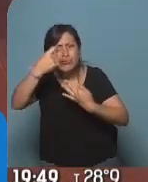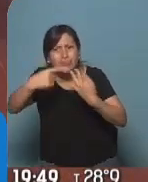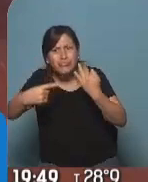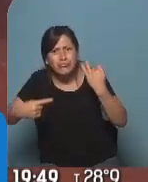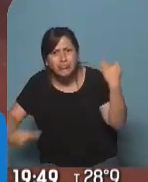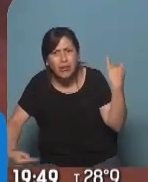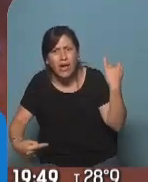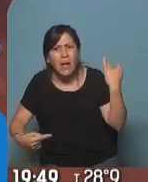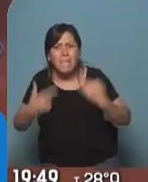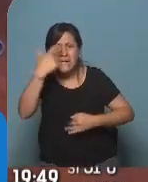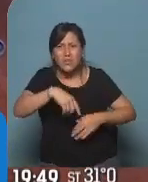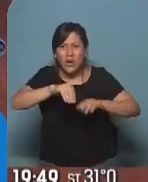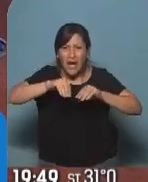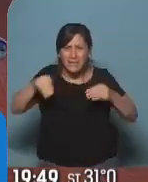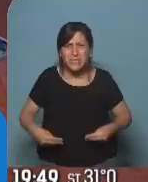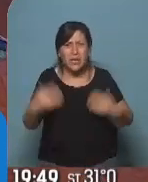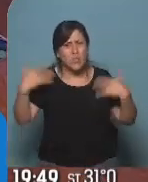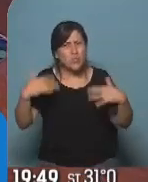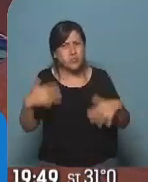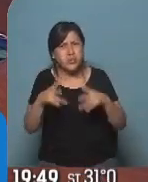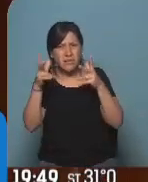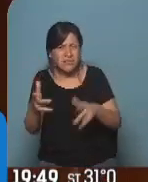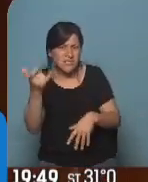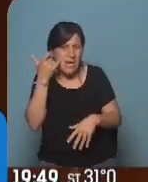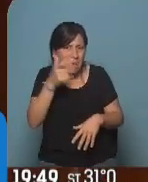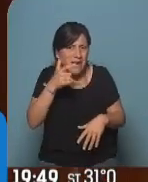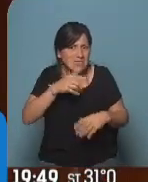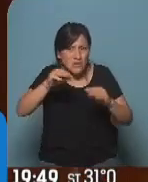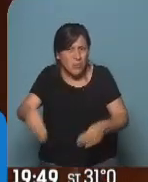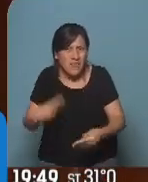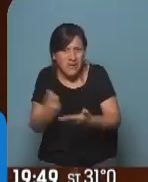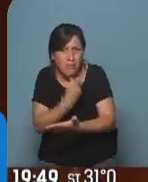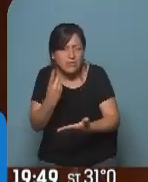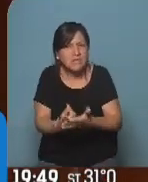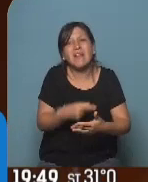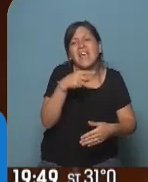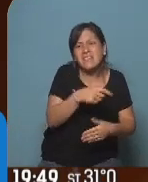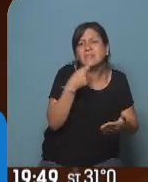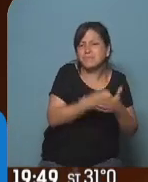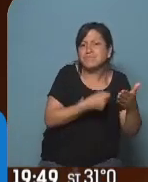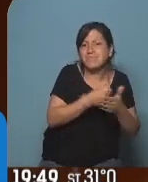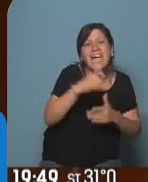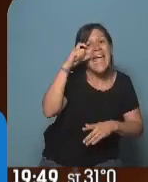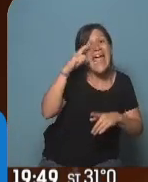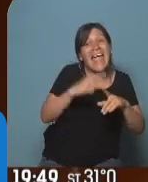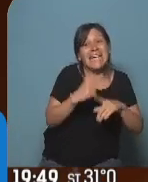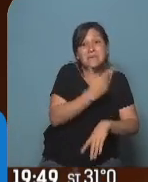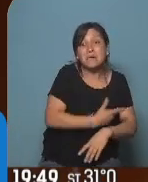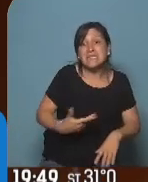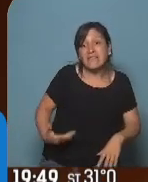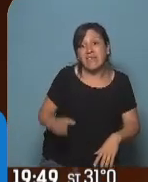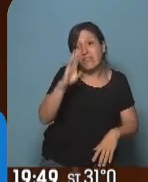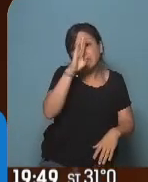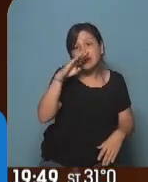cobraban las coimas pareciera que las causas ya no se puede este es el gran intento fíjense la ex presidente de la nación en su discurso en el senado de la nación